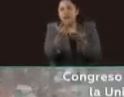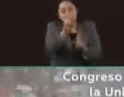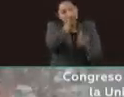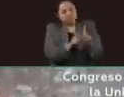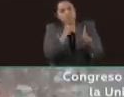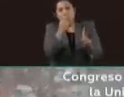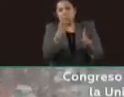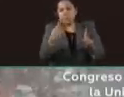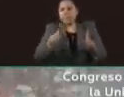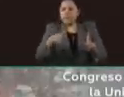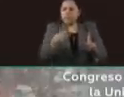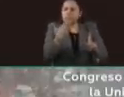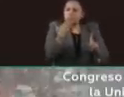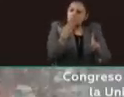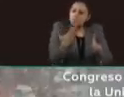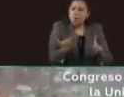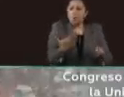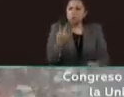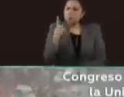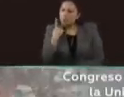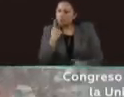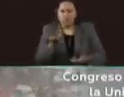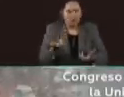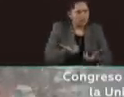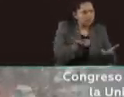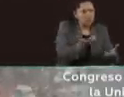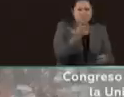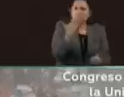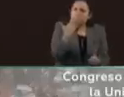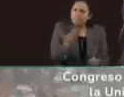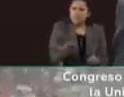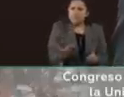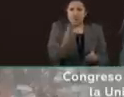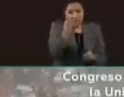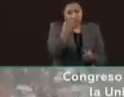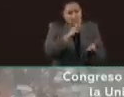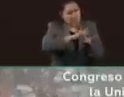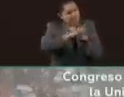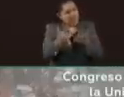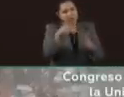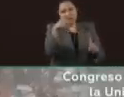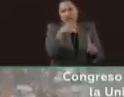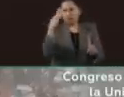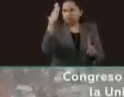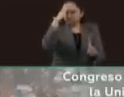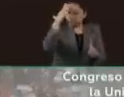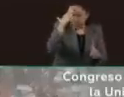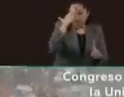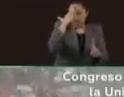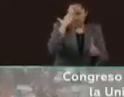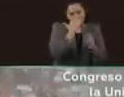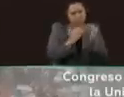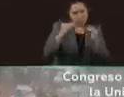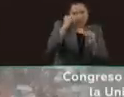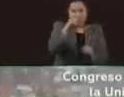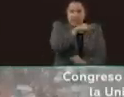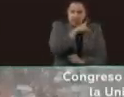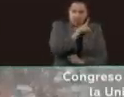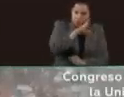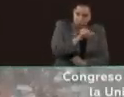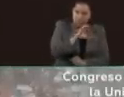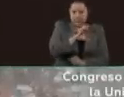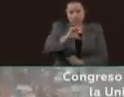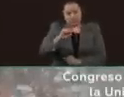política. Todo nuestro reconocimiento y admiración a nuestra máxima líder, la doctora Claudia Sheinbaum Pardo.